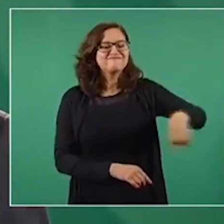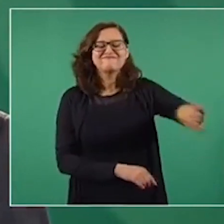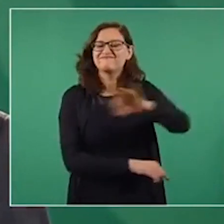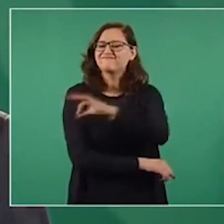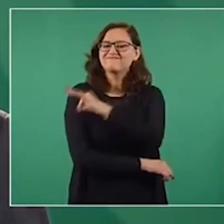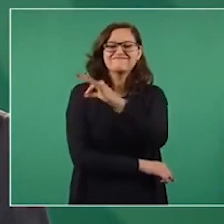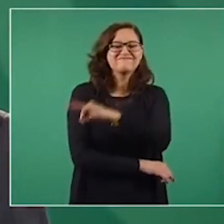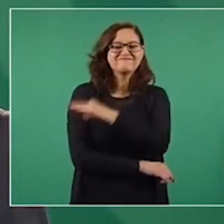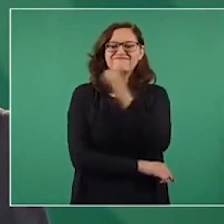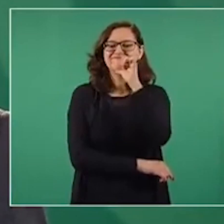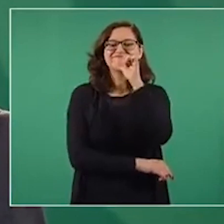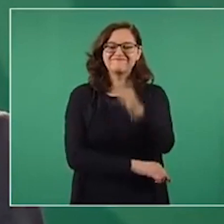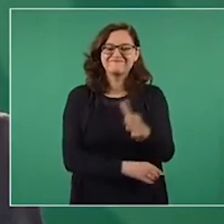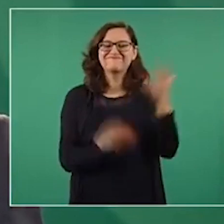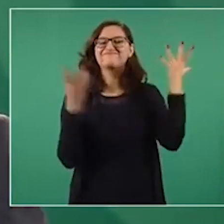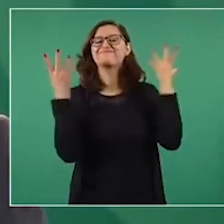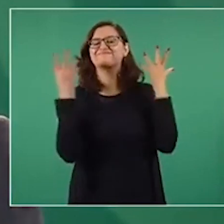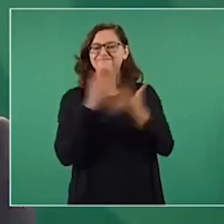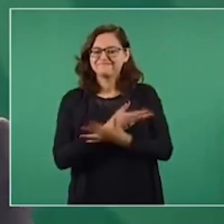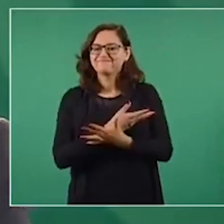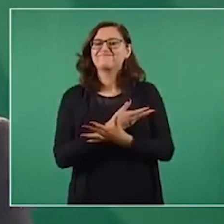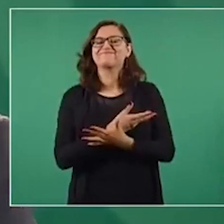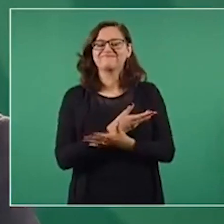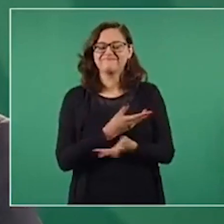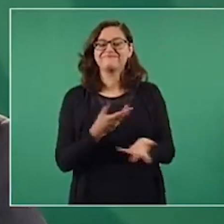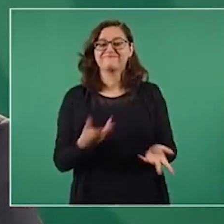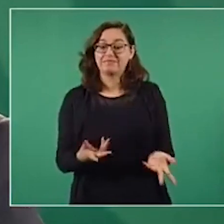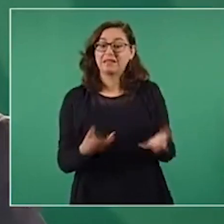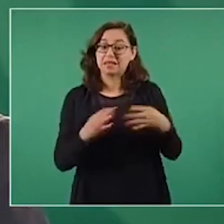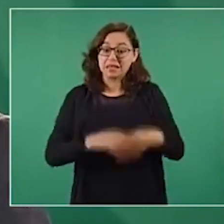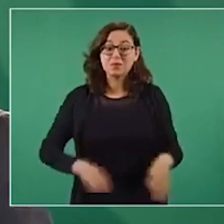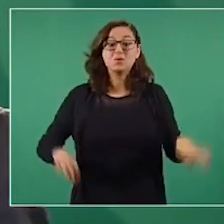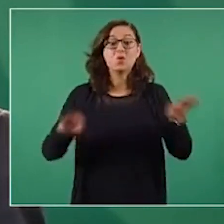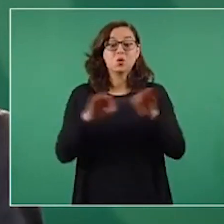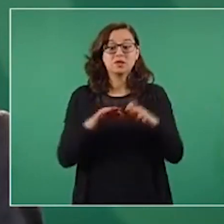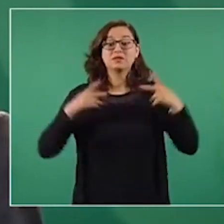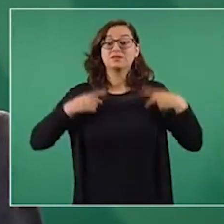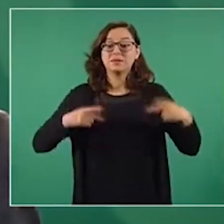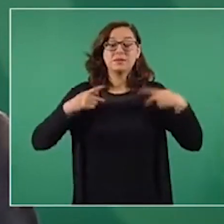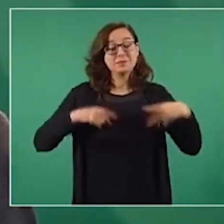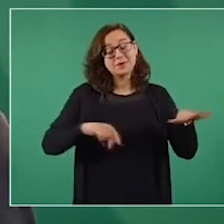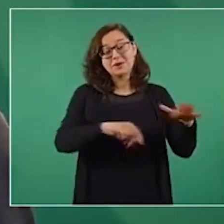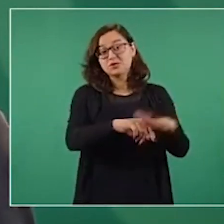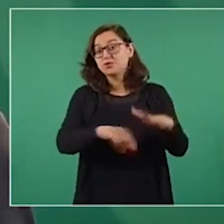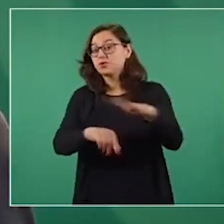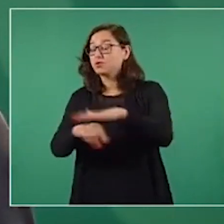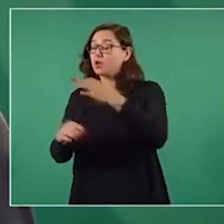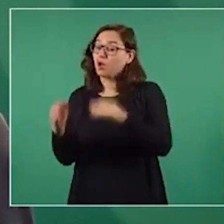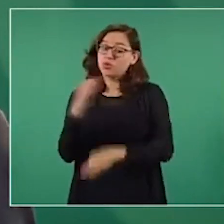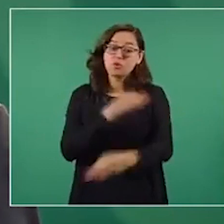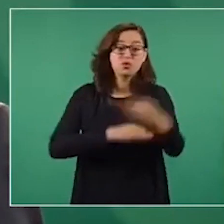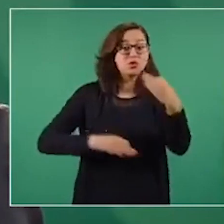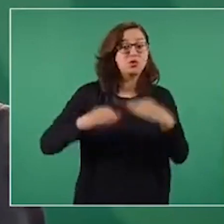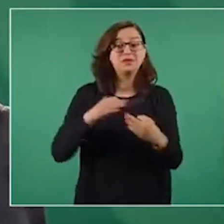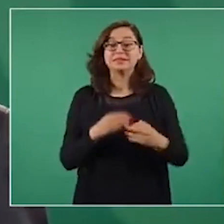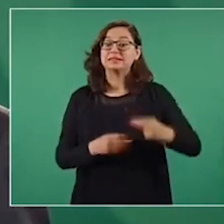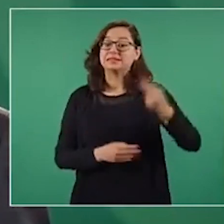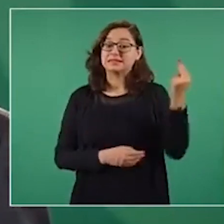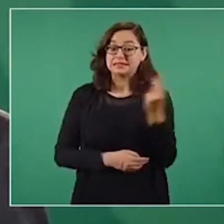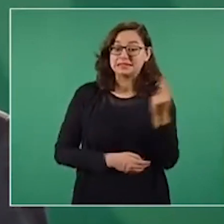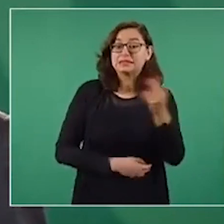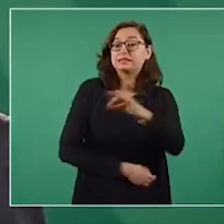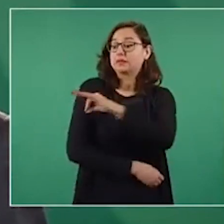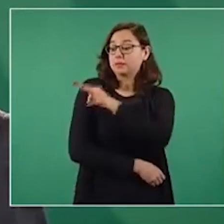vacunación contra COVID es el elemento de protección específica más importante. La vacuna logra